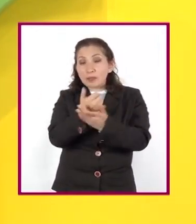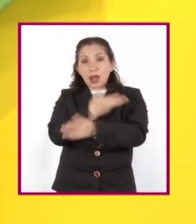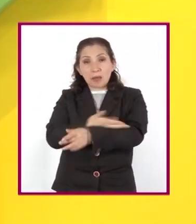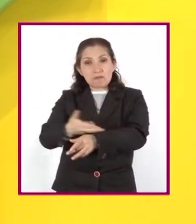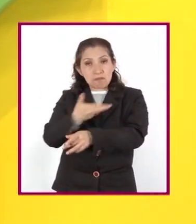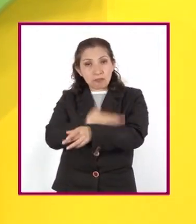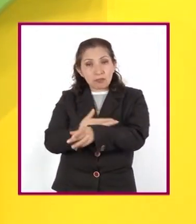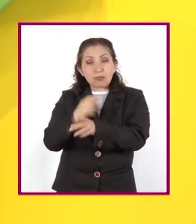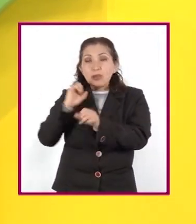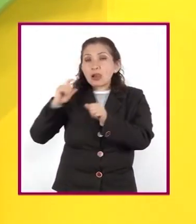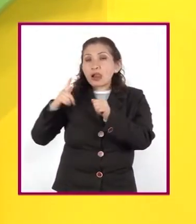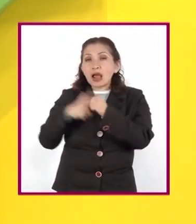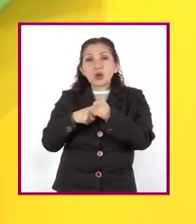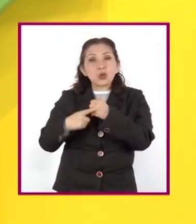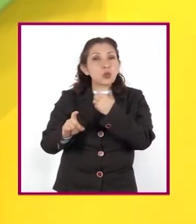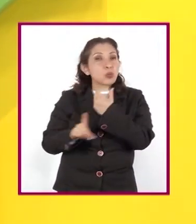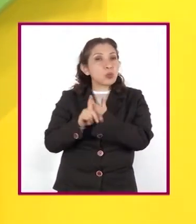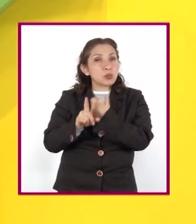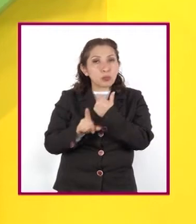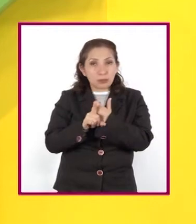solucionar una situación o problema.